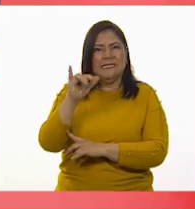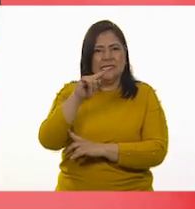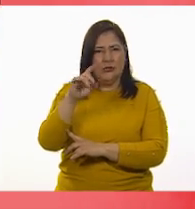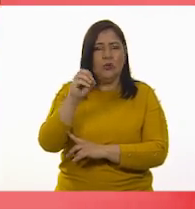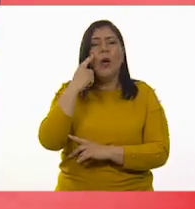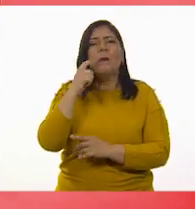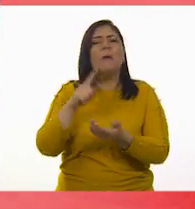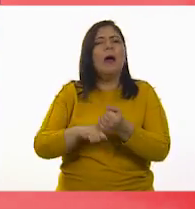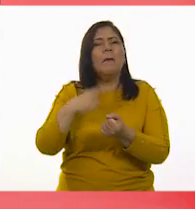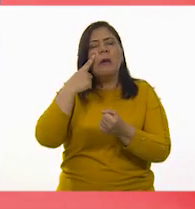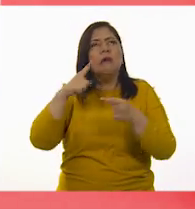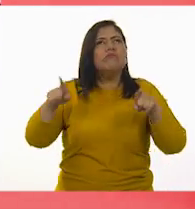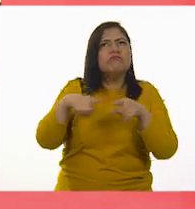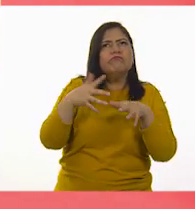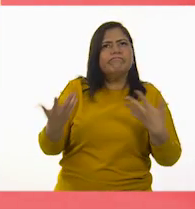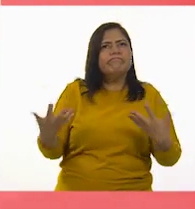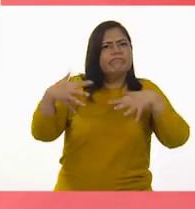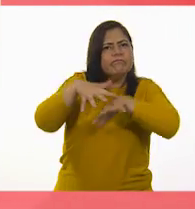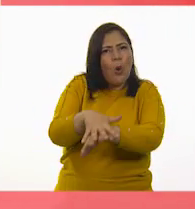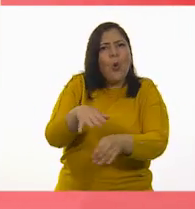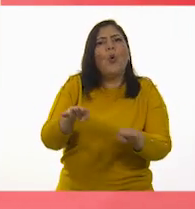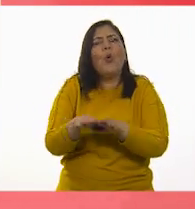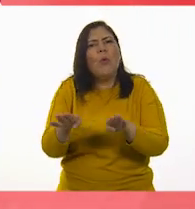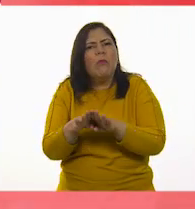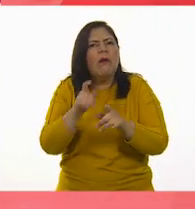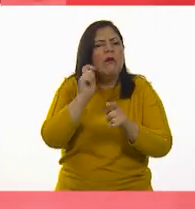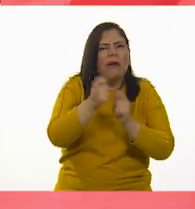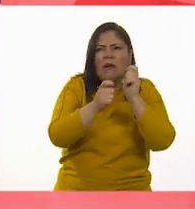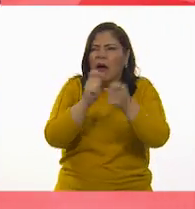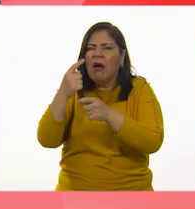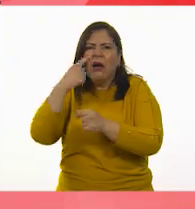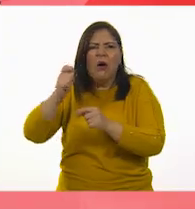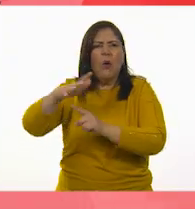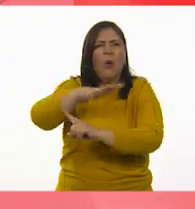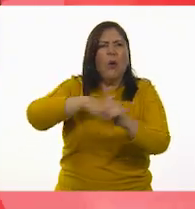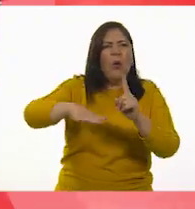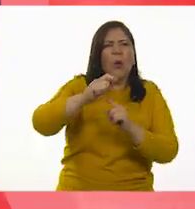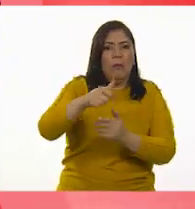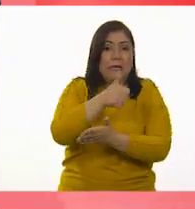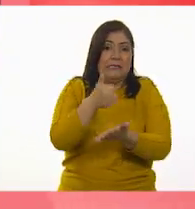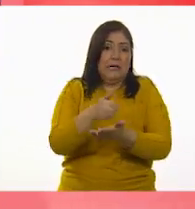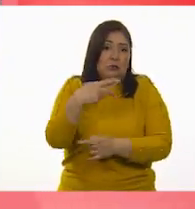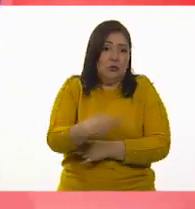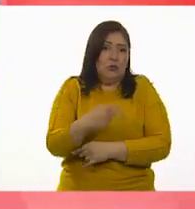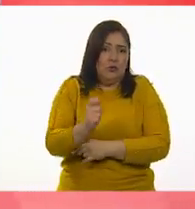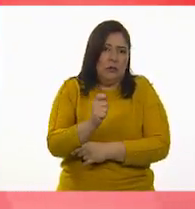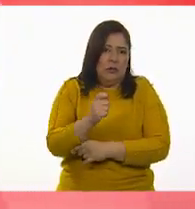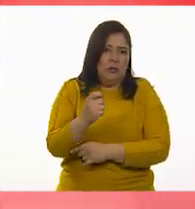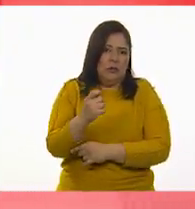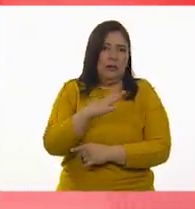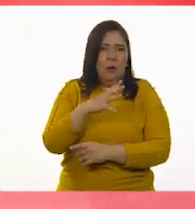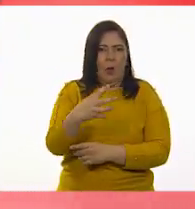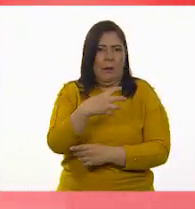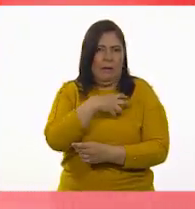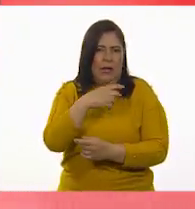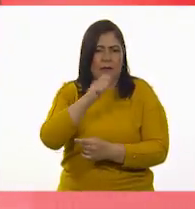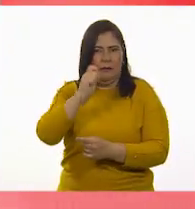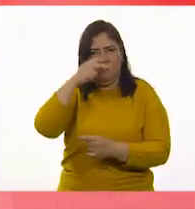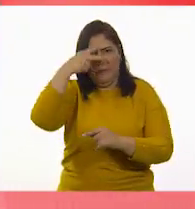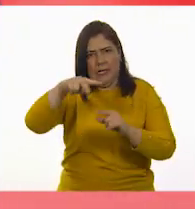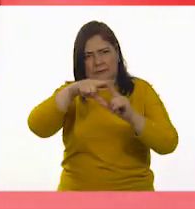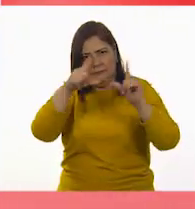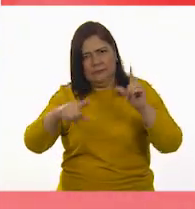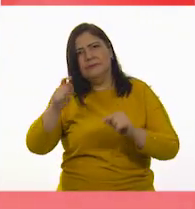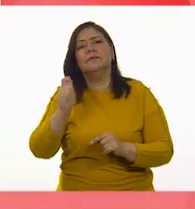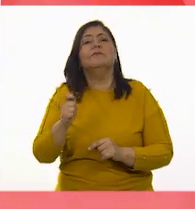la diversidad sonora del mundo, así como un referente del pulso musical de la capital del país. Viejo conocido de la